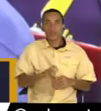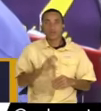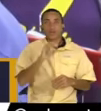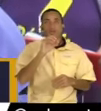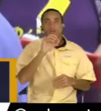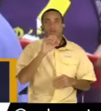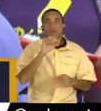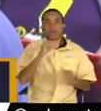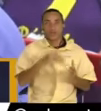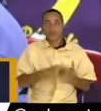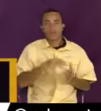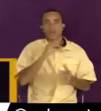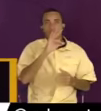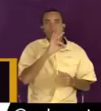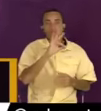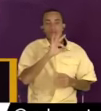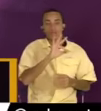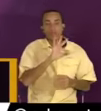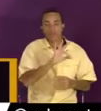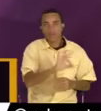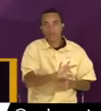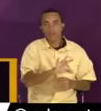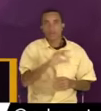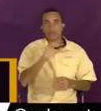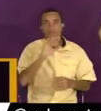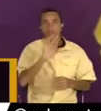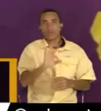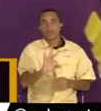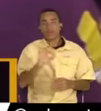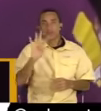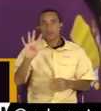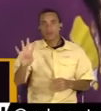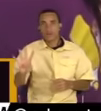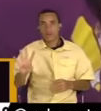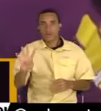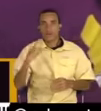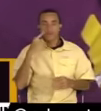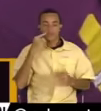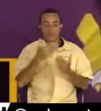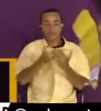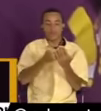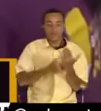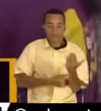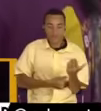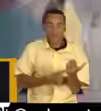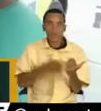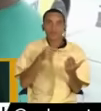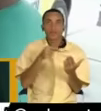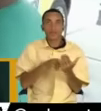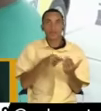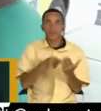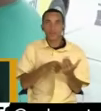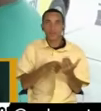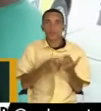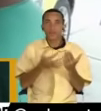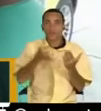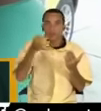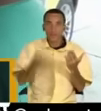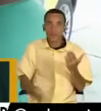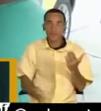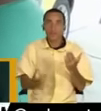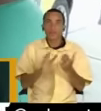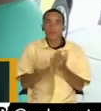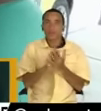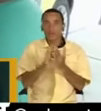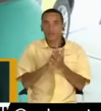18.234 firmas que no corresponden a las que se tienen en el documento como auténticas por parte de la campaña, según lo